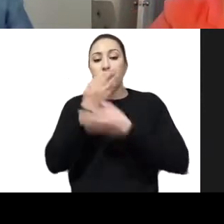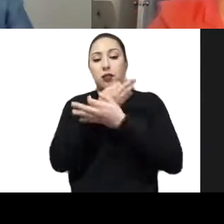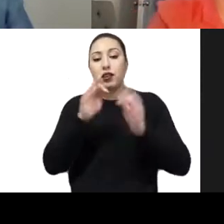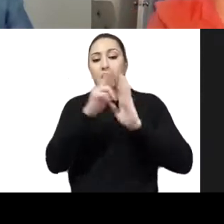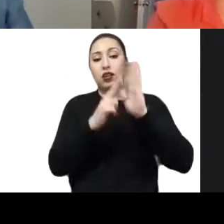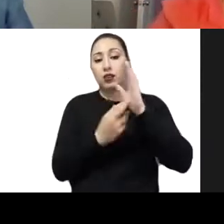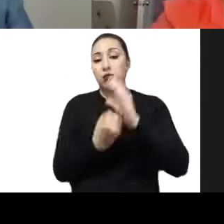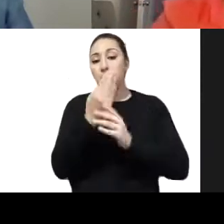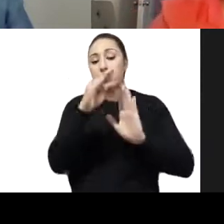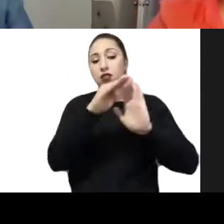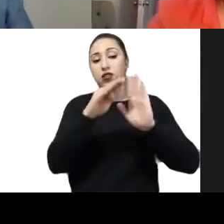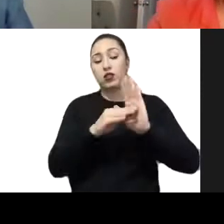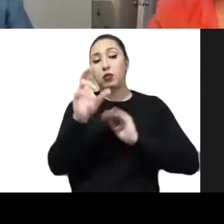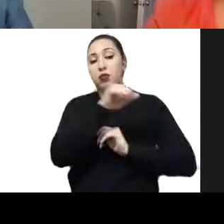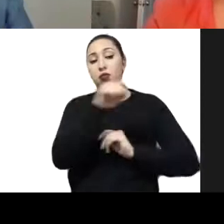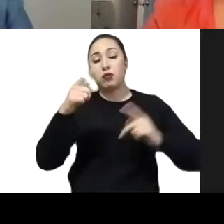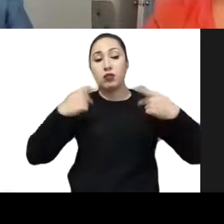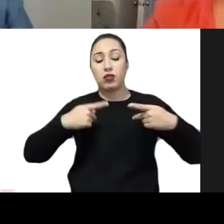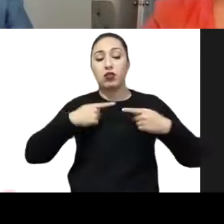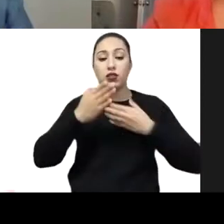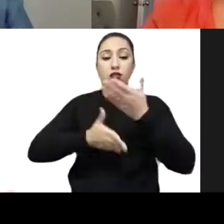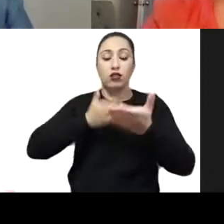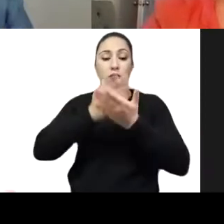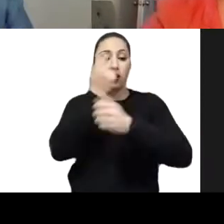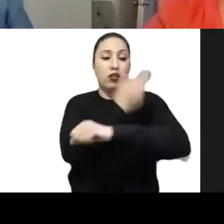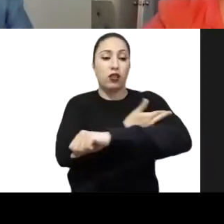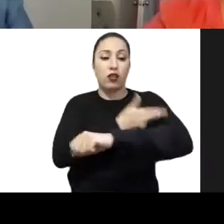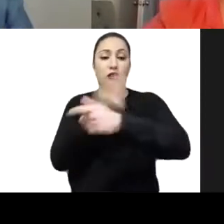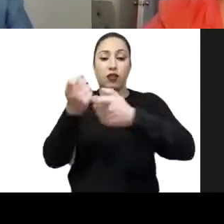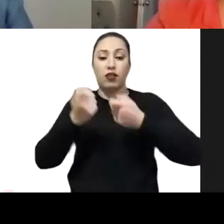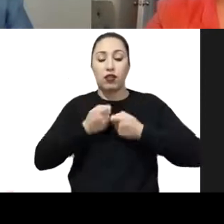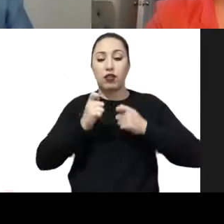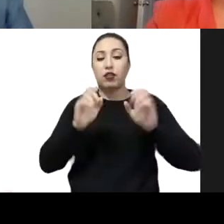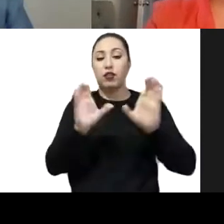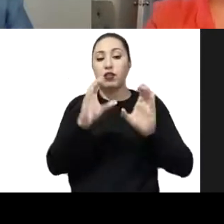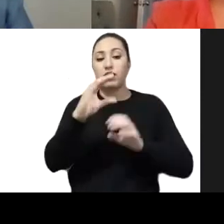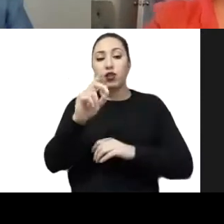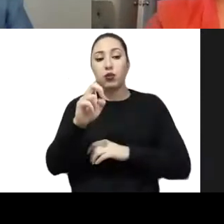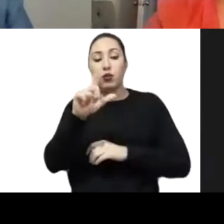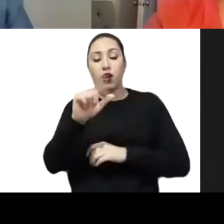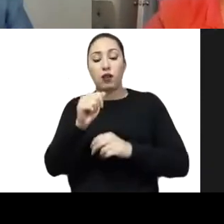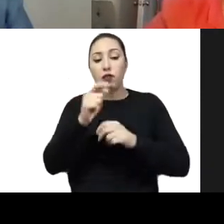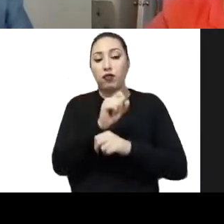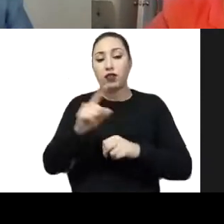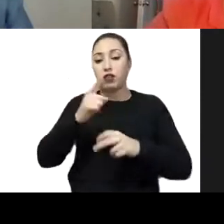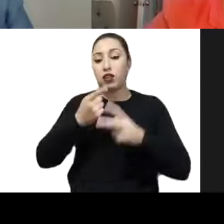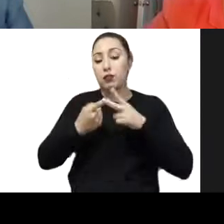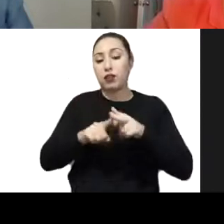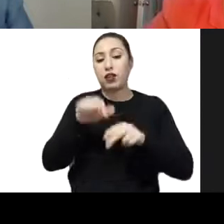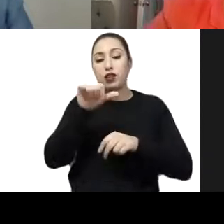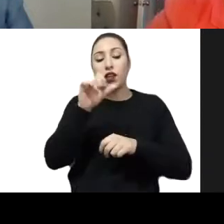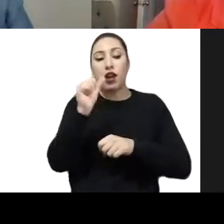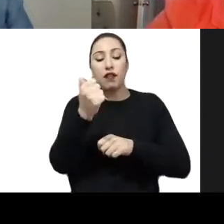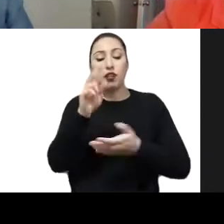las solicitudes de expedición de cédulas profesionales iniciadas a partir del 16 de abril del